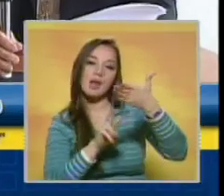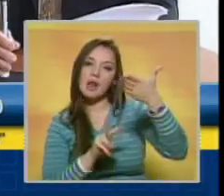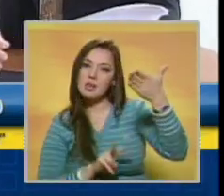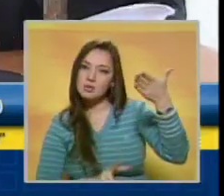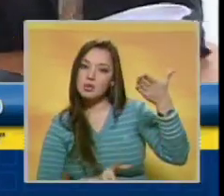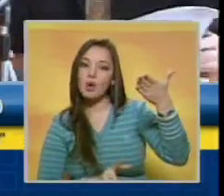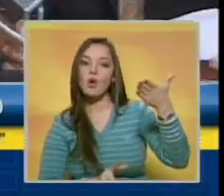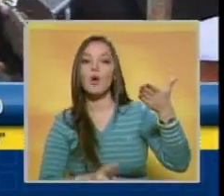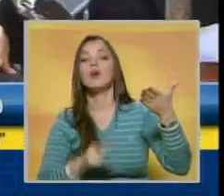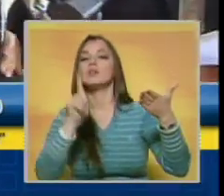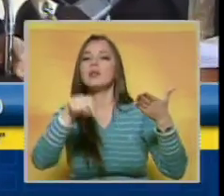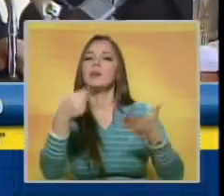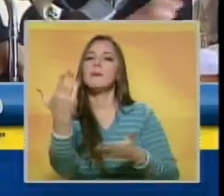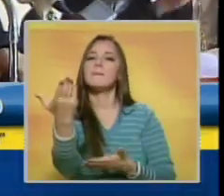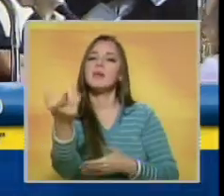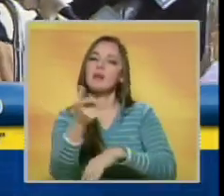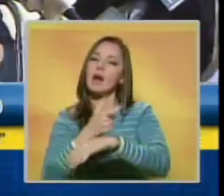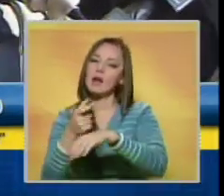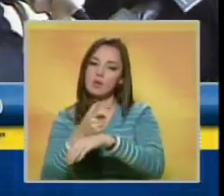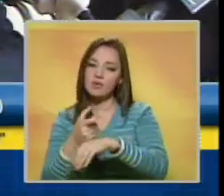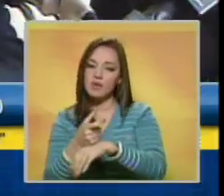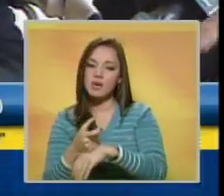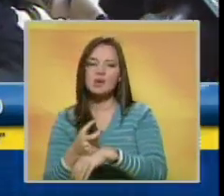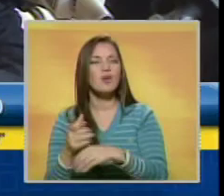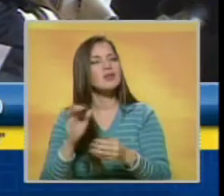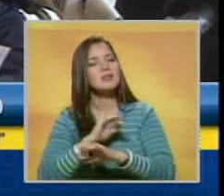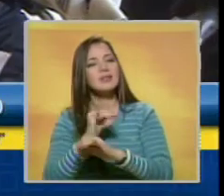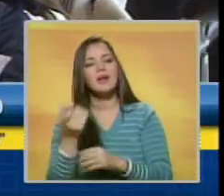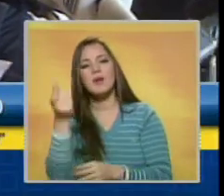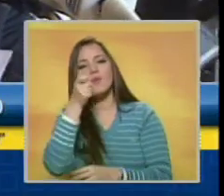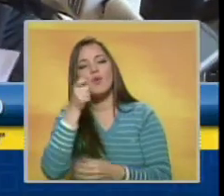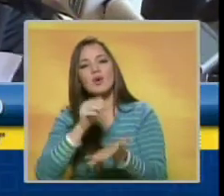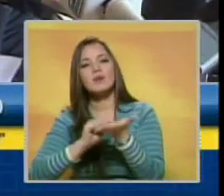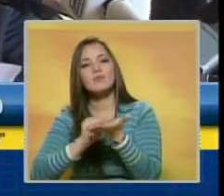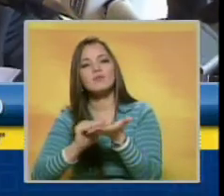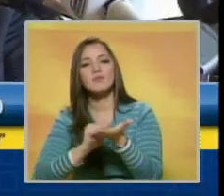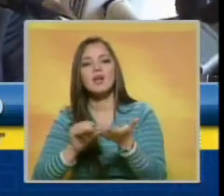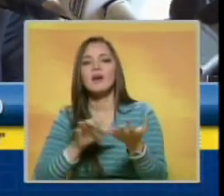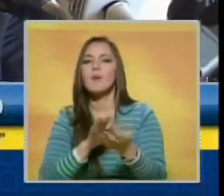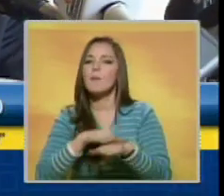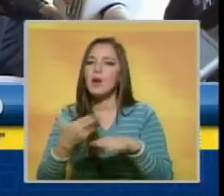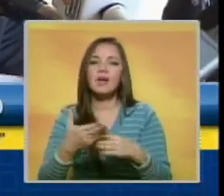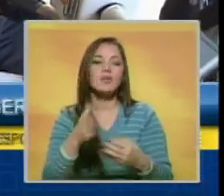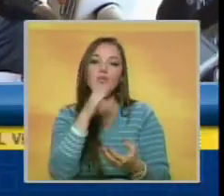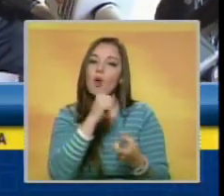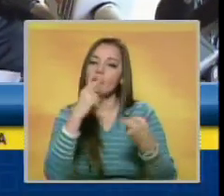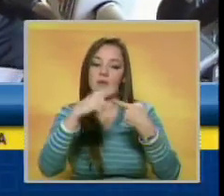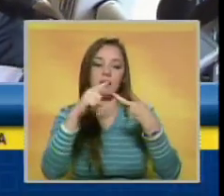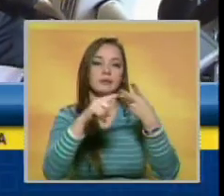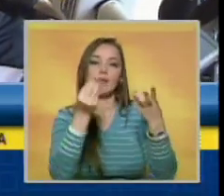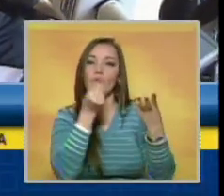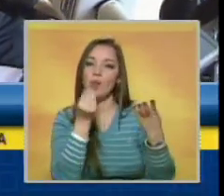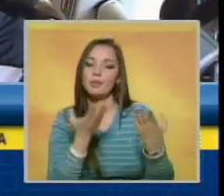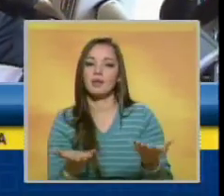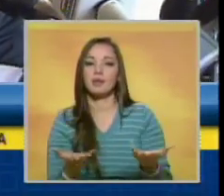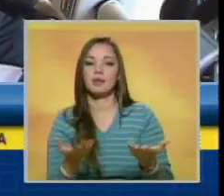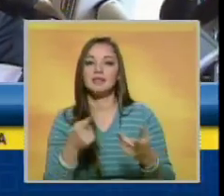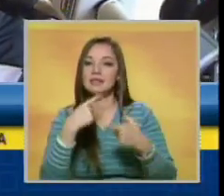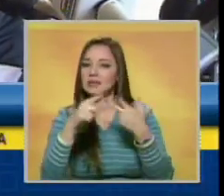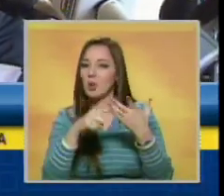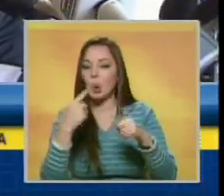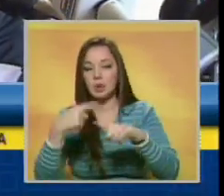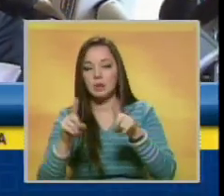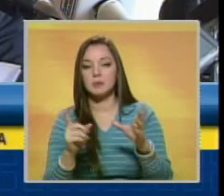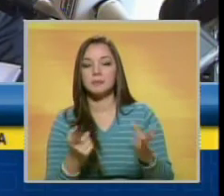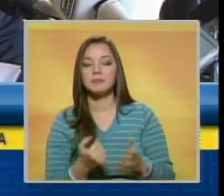Venezolana, donde además pide al gobierno que solucione pronto el problema del desabastecimiento de alimentos. El sistema económico que está